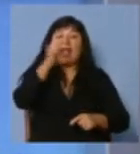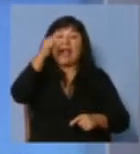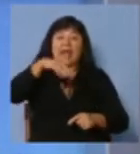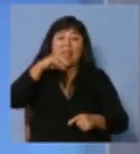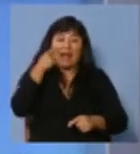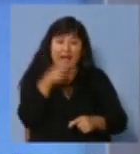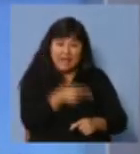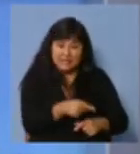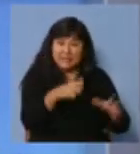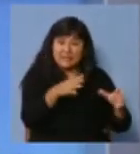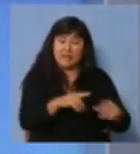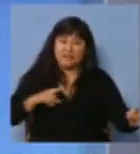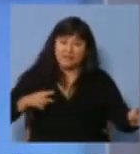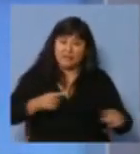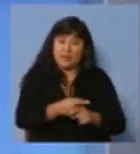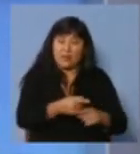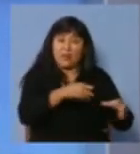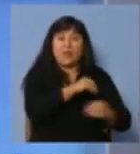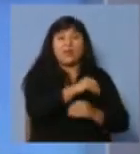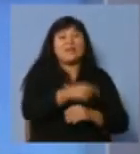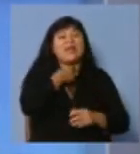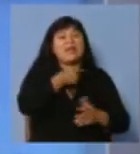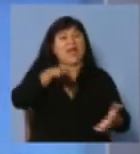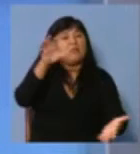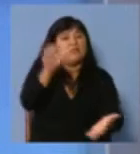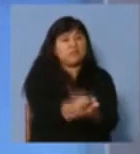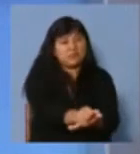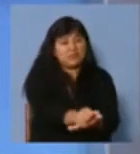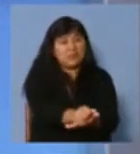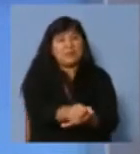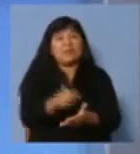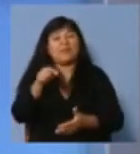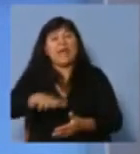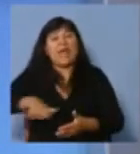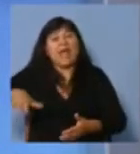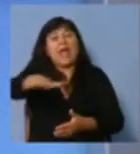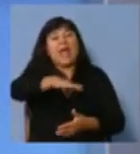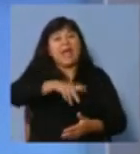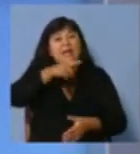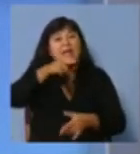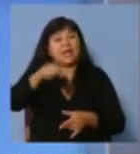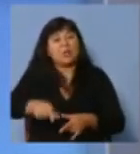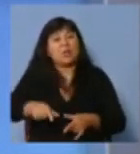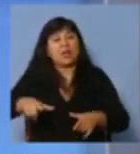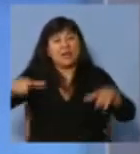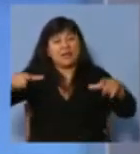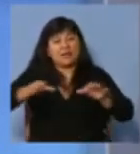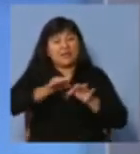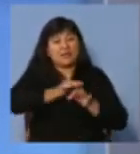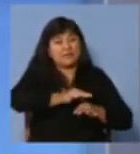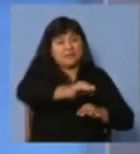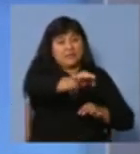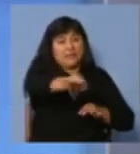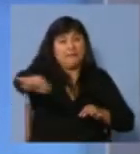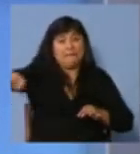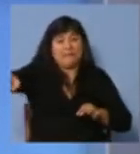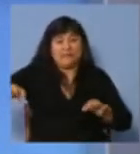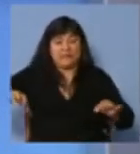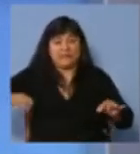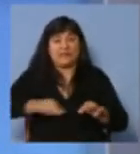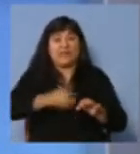el lugar es del sector de nogales originariamente una finca de 300 hectáreas